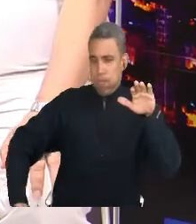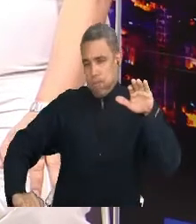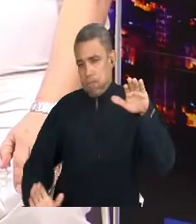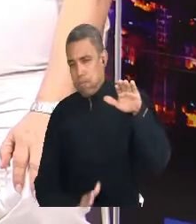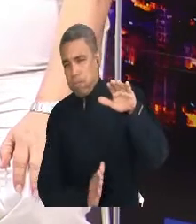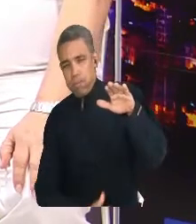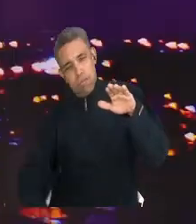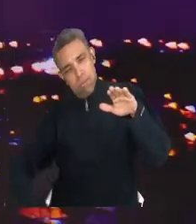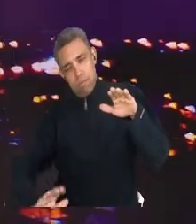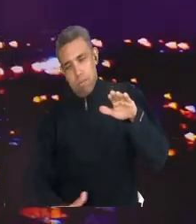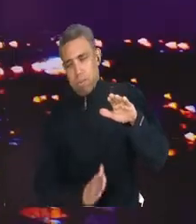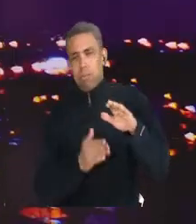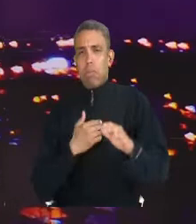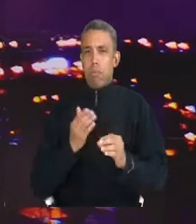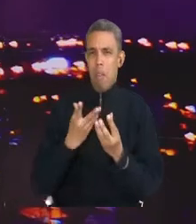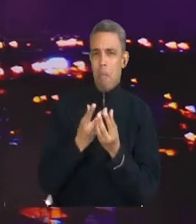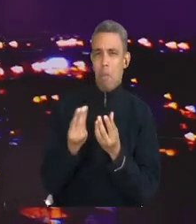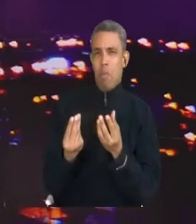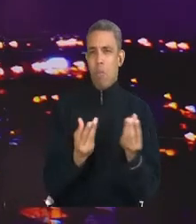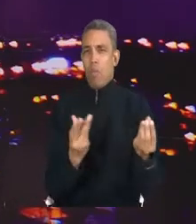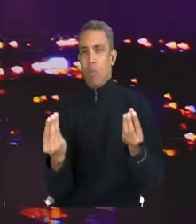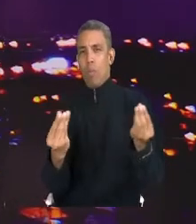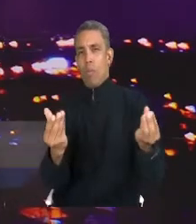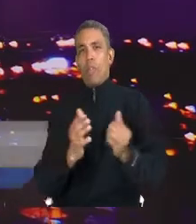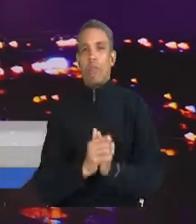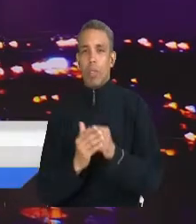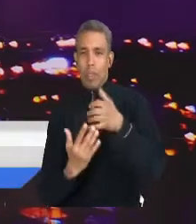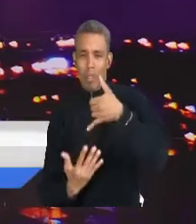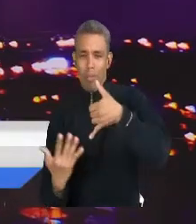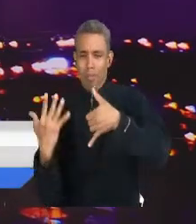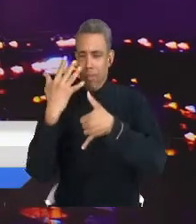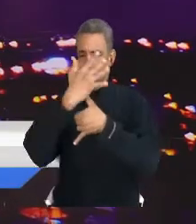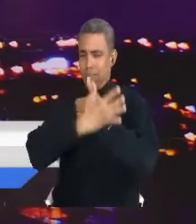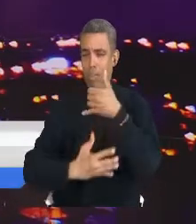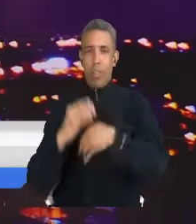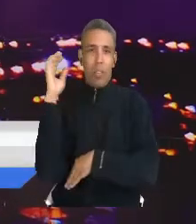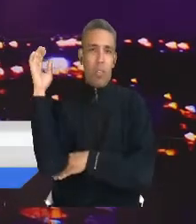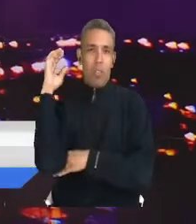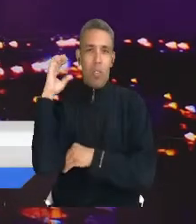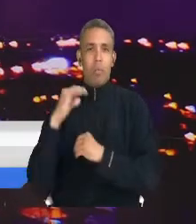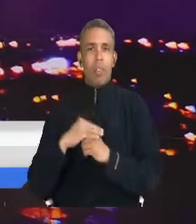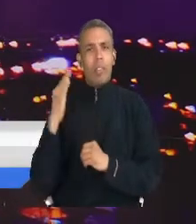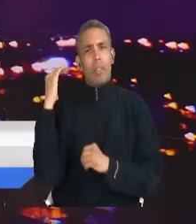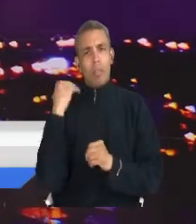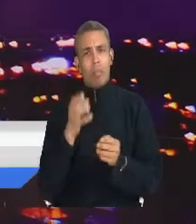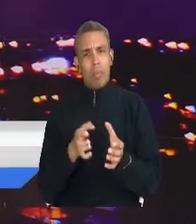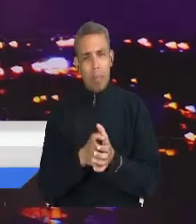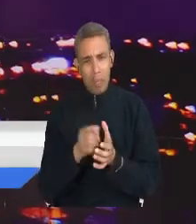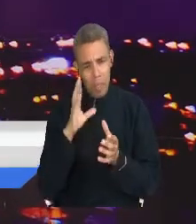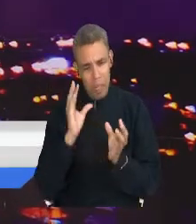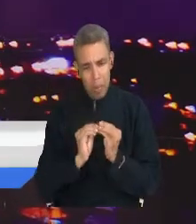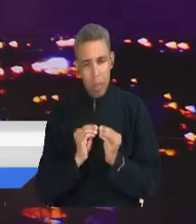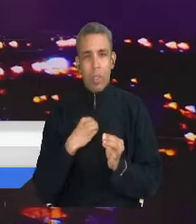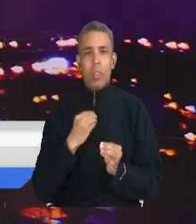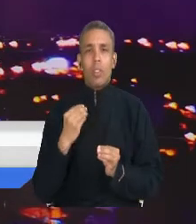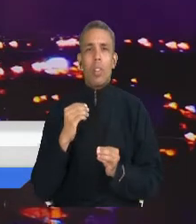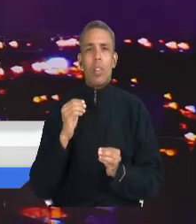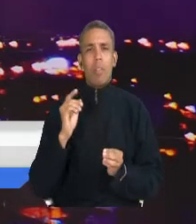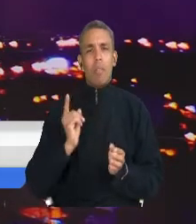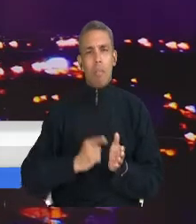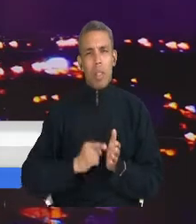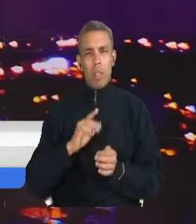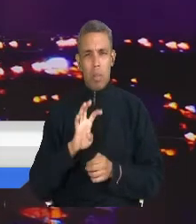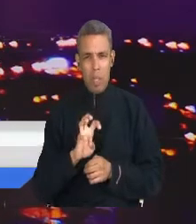evento que institucionalizó el Consejo Municipal mediante el Acuerdo 086 del año